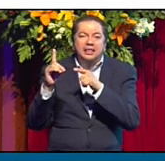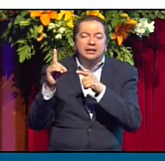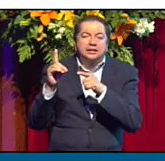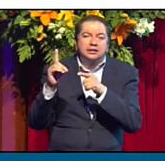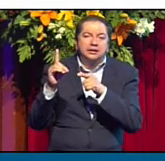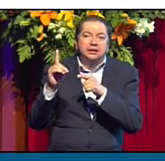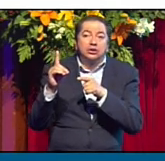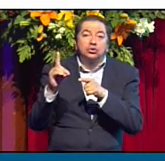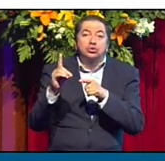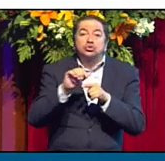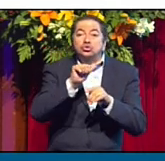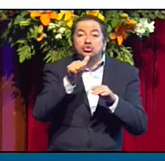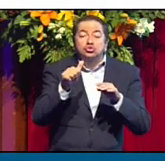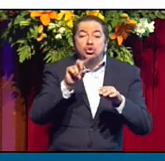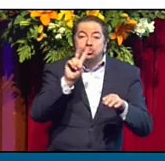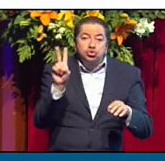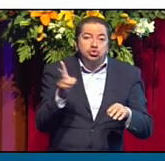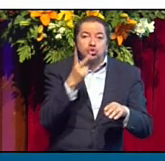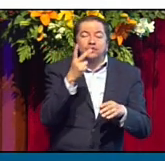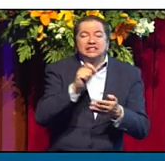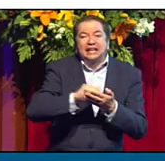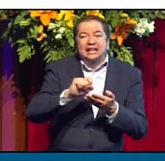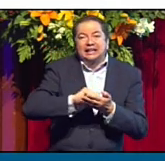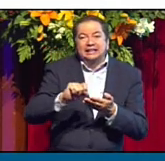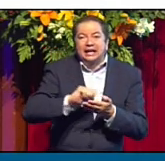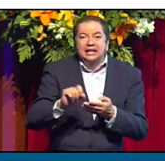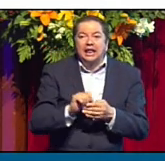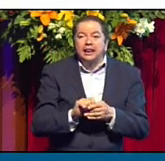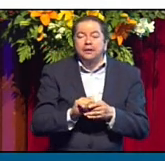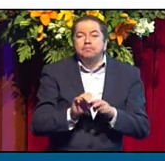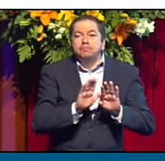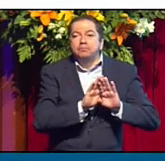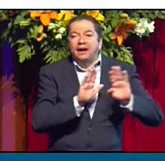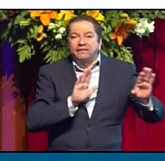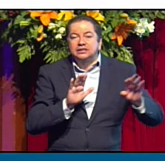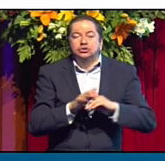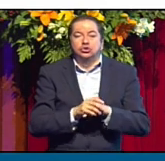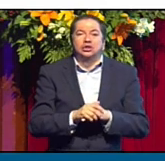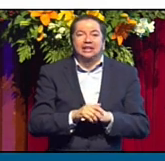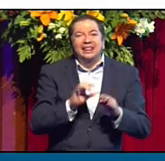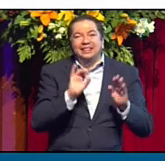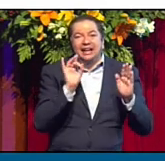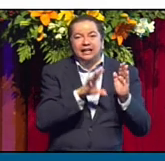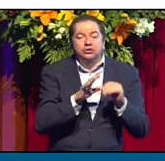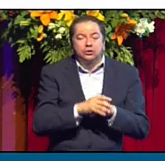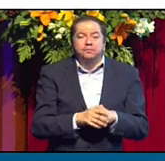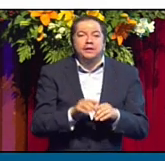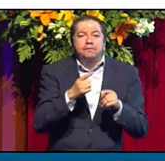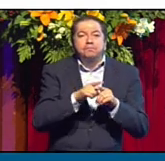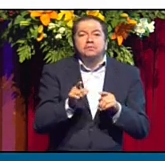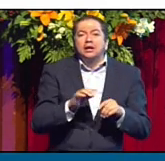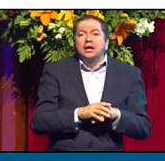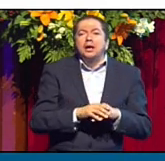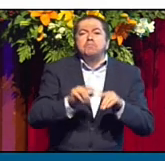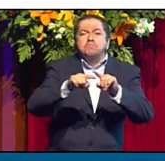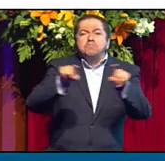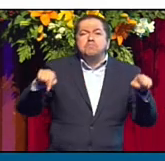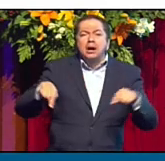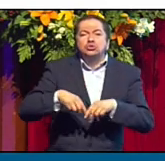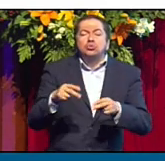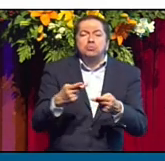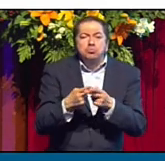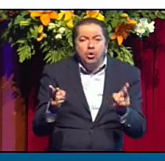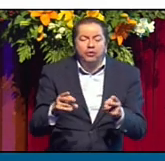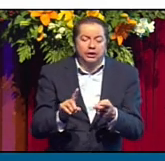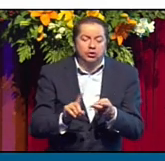la Subsecretaría de Prevención del Delito. Después dice SPD nuevamente, habilitación de espacio público Avenida Domingo Faustino